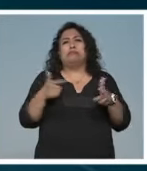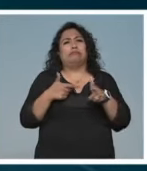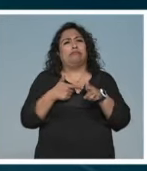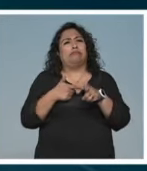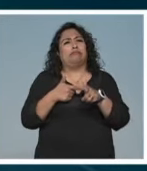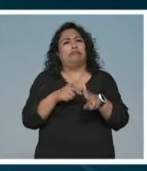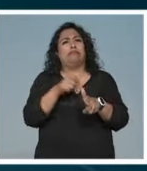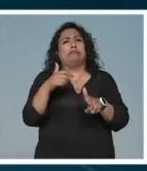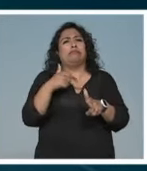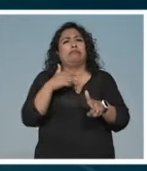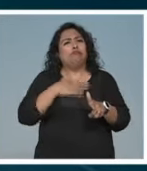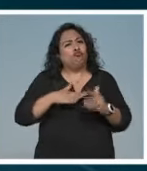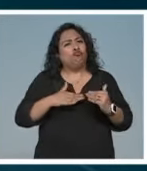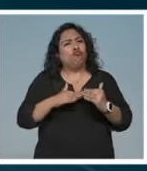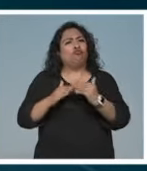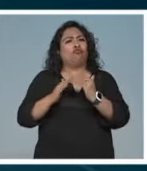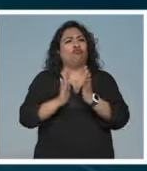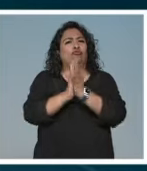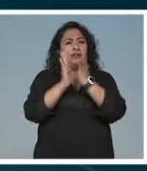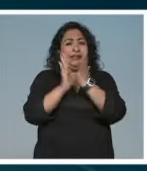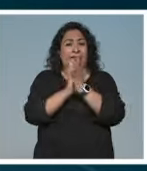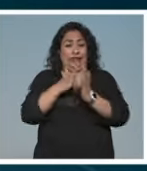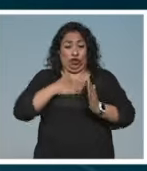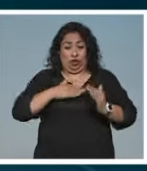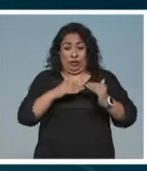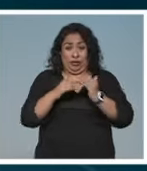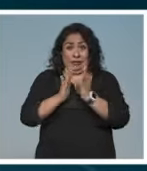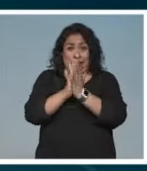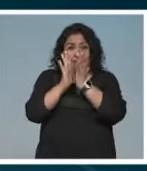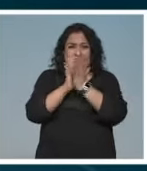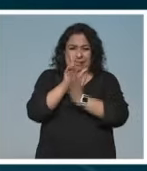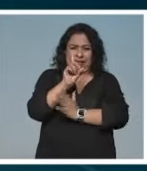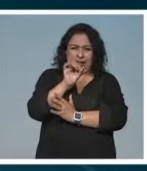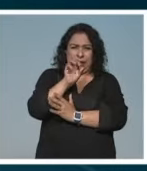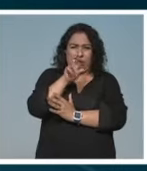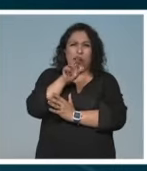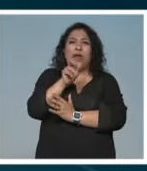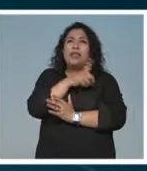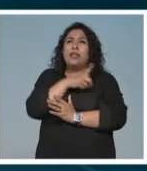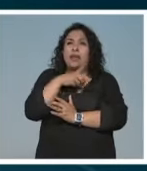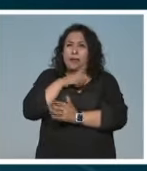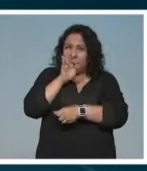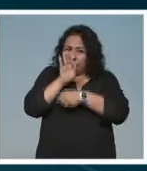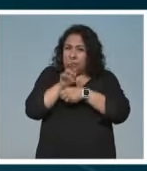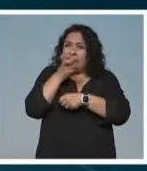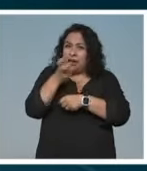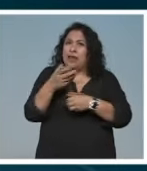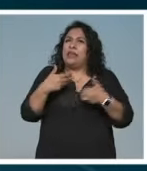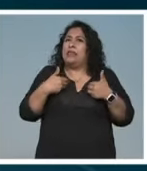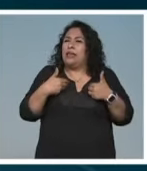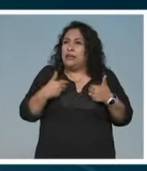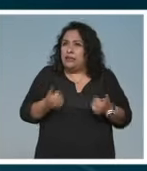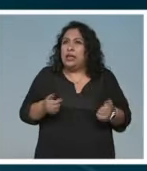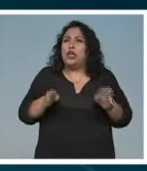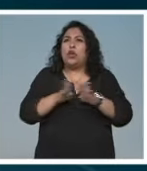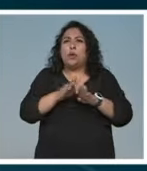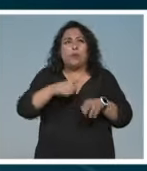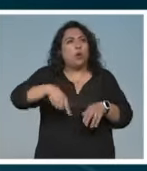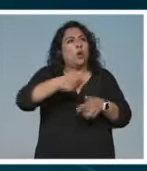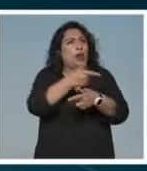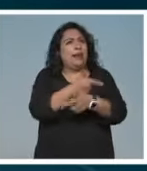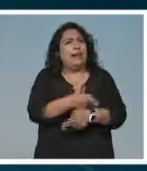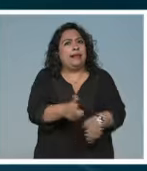permanente de la democracia. Es decir, la democracia tiene que fundarse justamente en esta comprensión de la